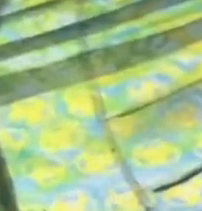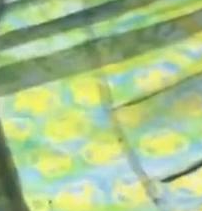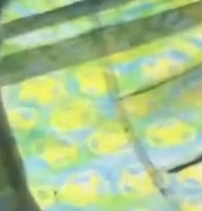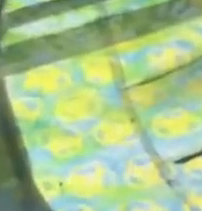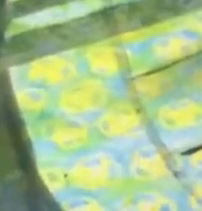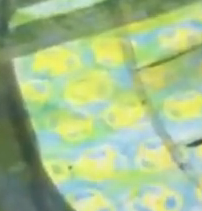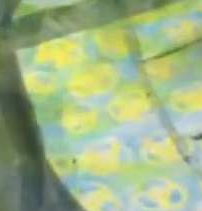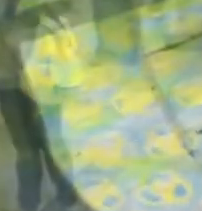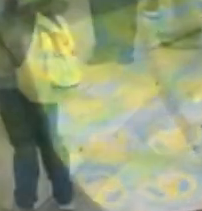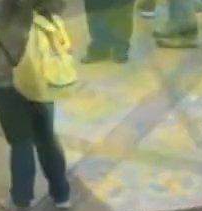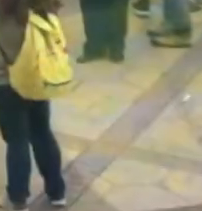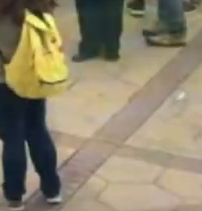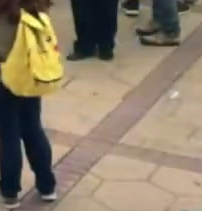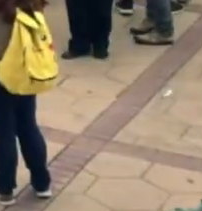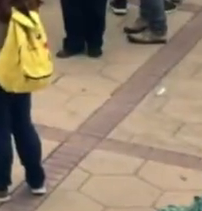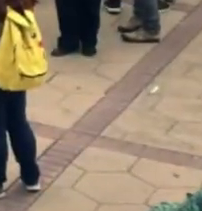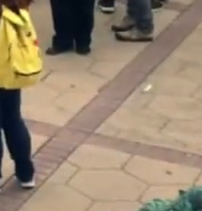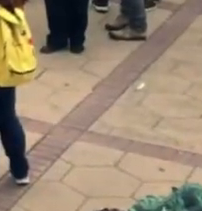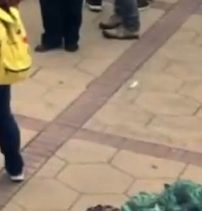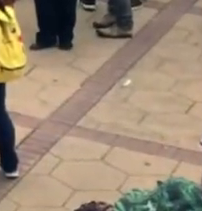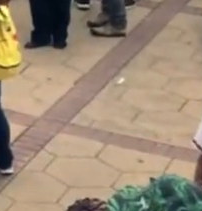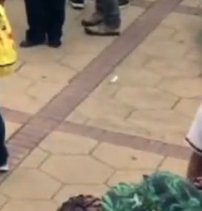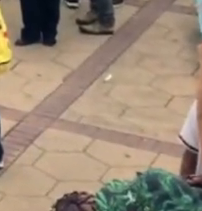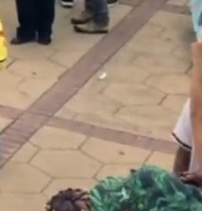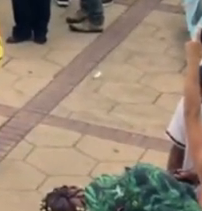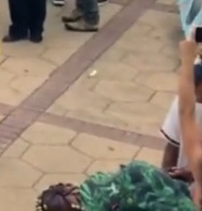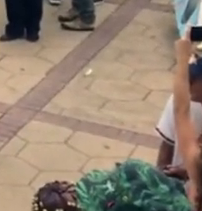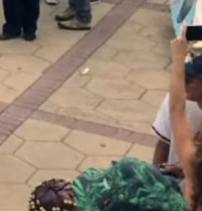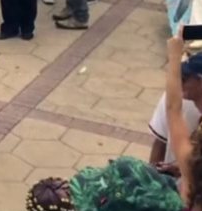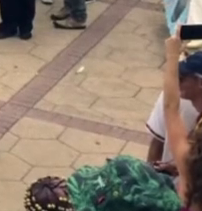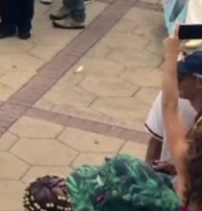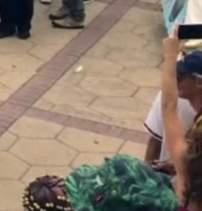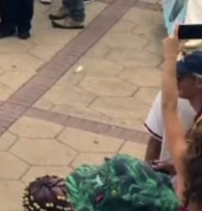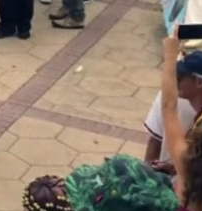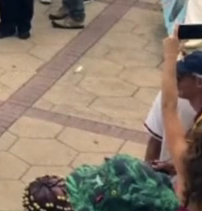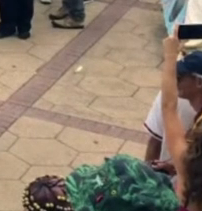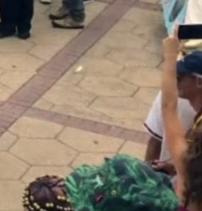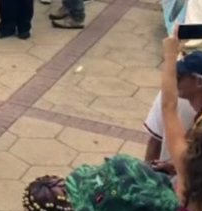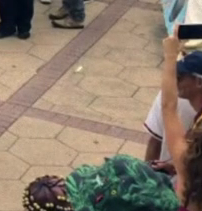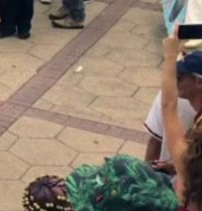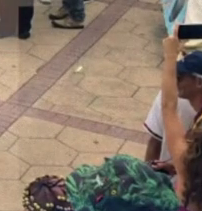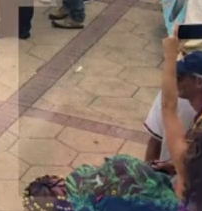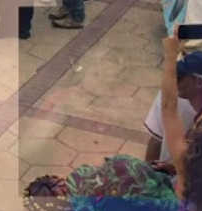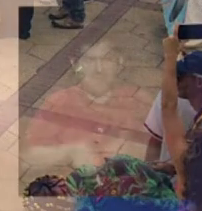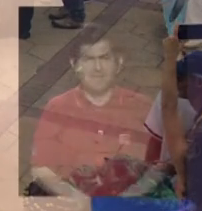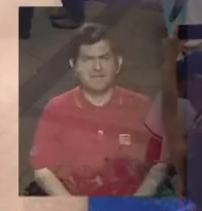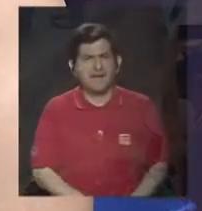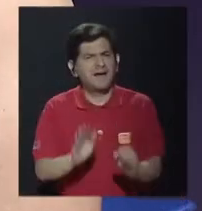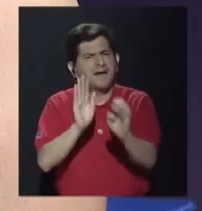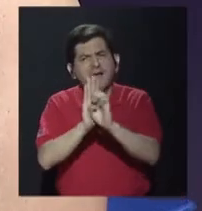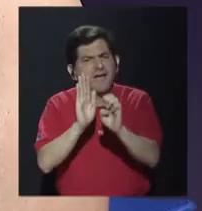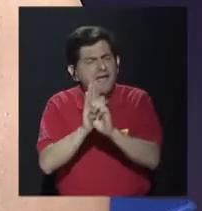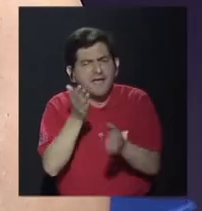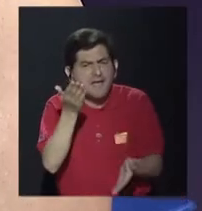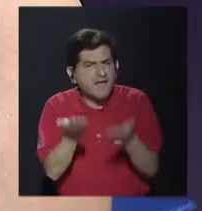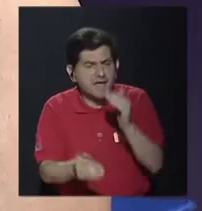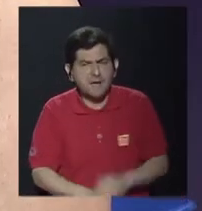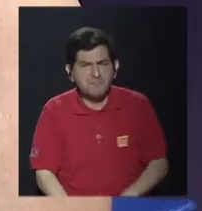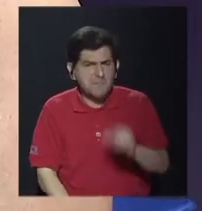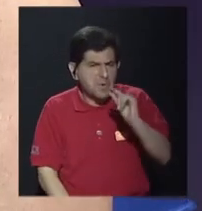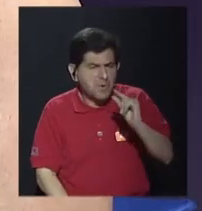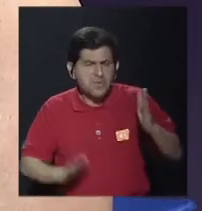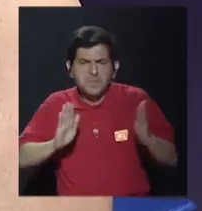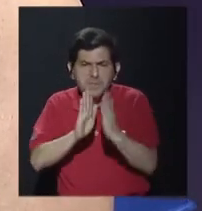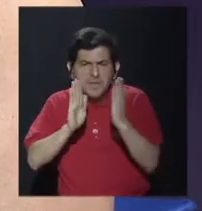de otras formas, ¿verdad?, que apuntan a esa forma de nombrar buenos vivires, ¿verdad? ¿Y como cuáles serían ejemplos de microresistencias? Bueno,